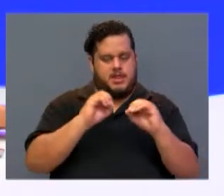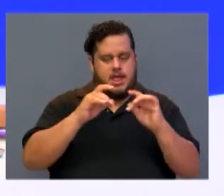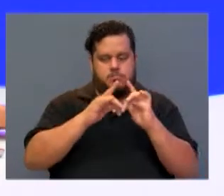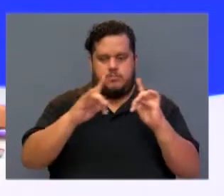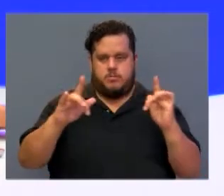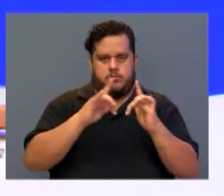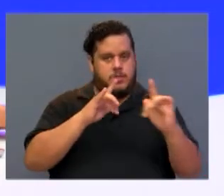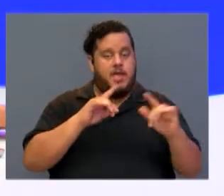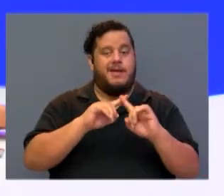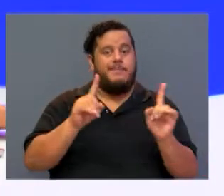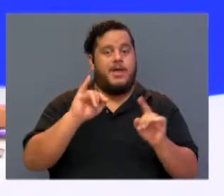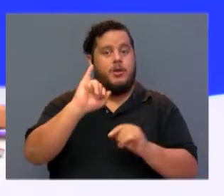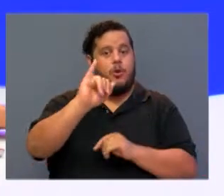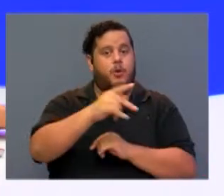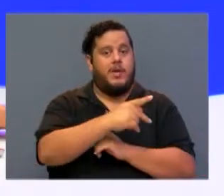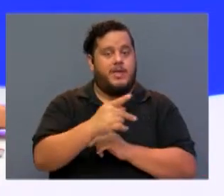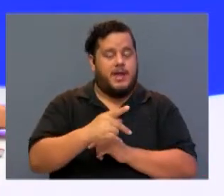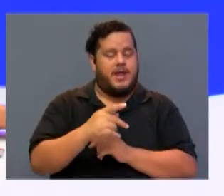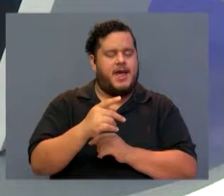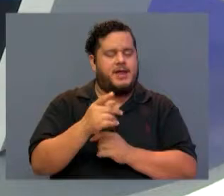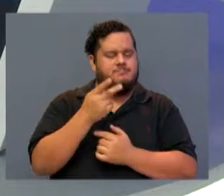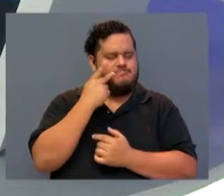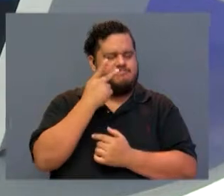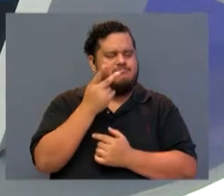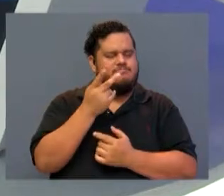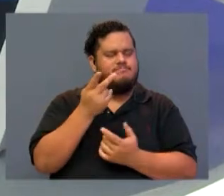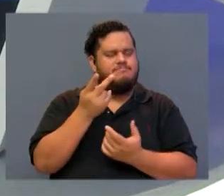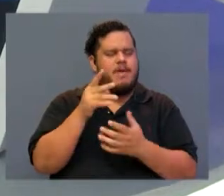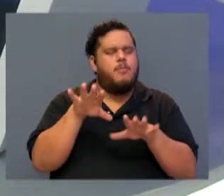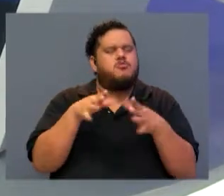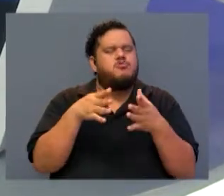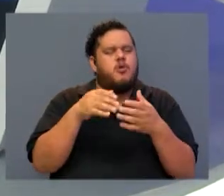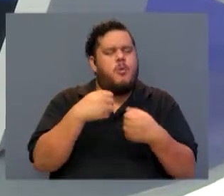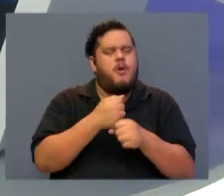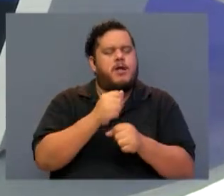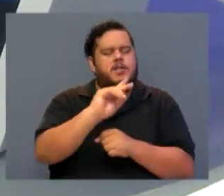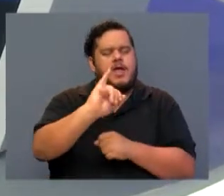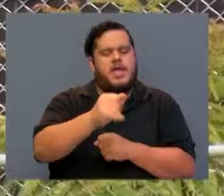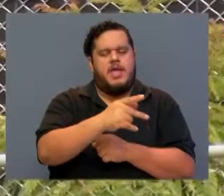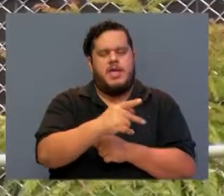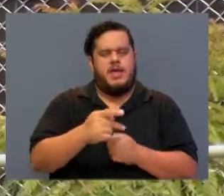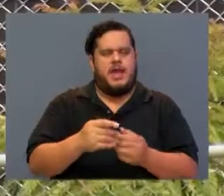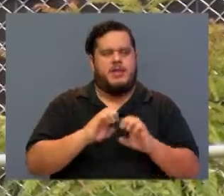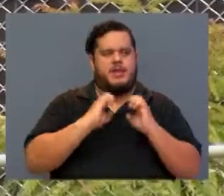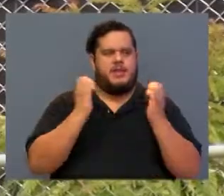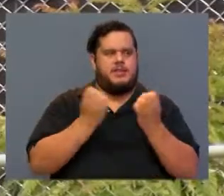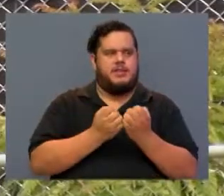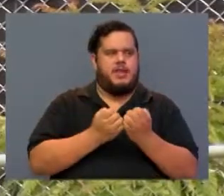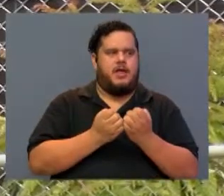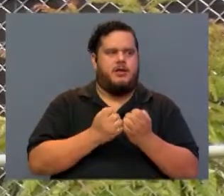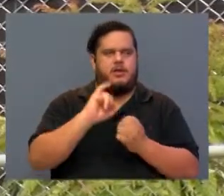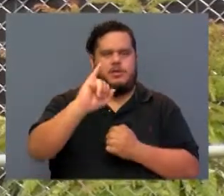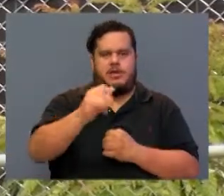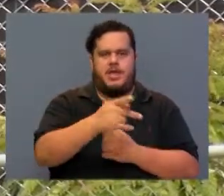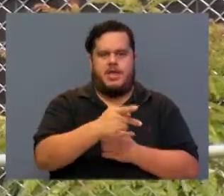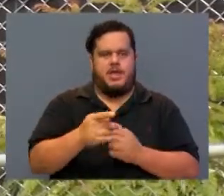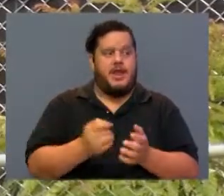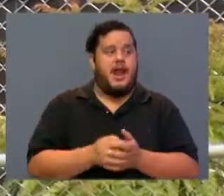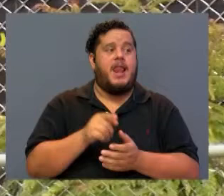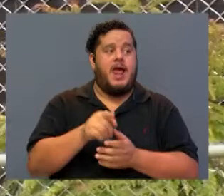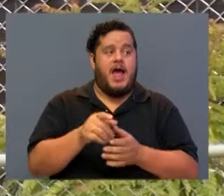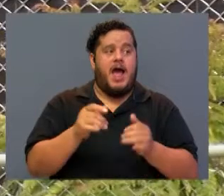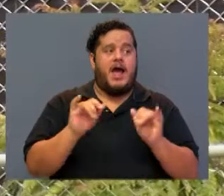Jicaral se las ingeniaron. Vamos a ver estas imágenes del estadio de la Asociación Cívica Jicaraleña. Están